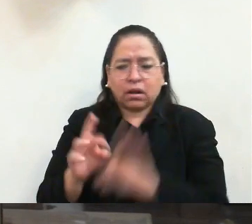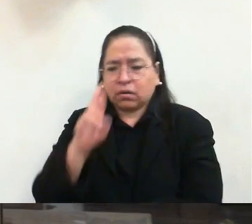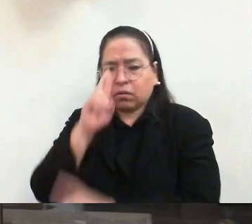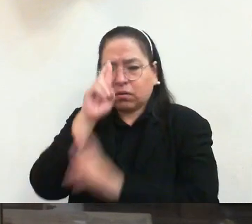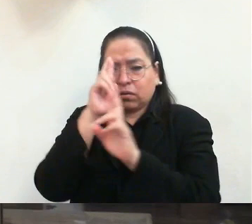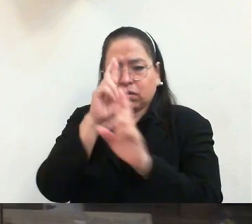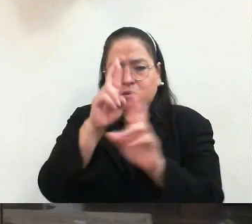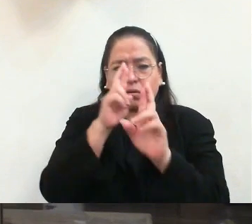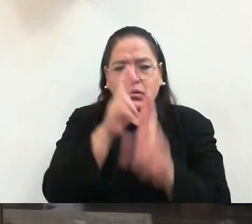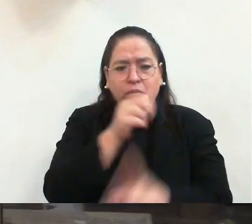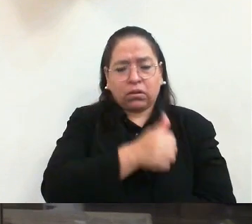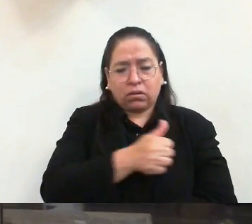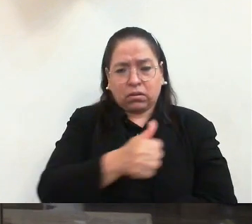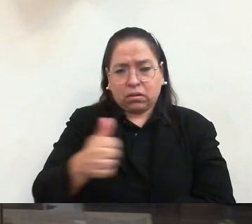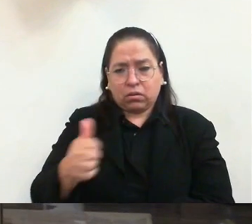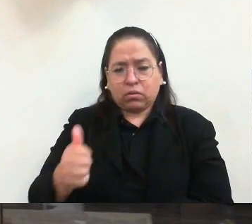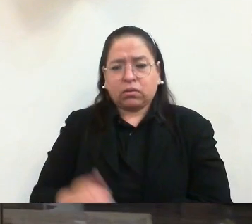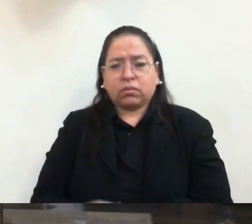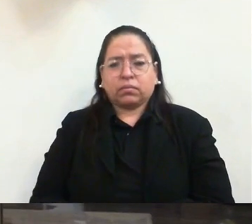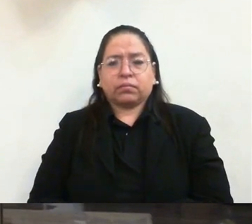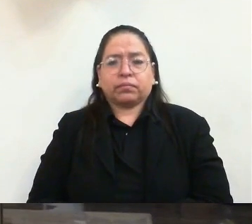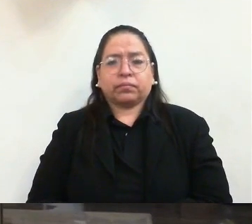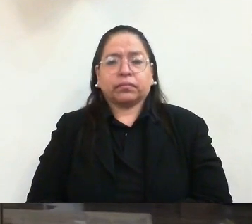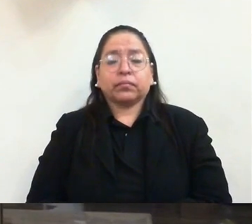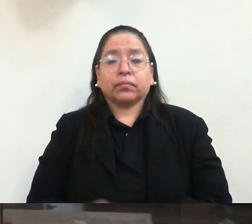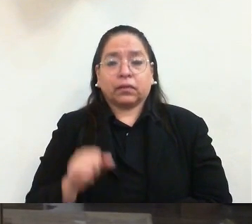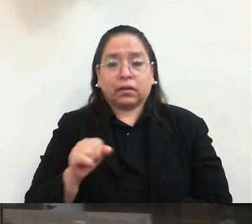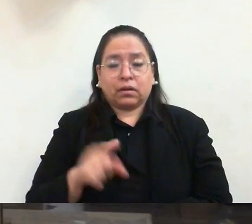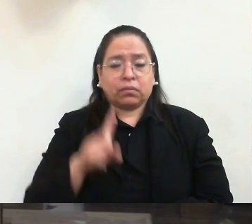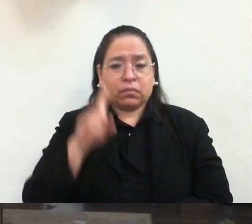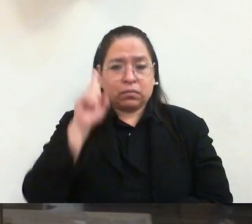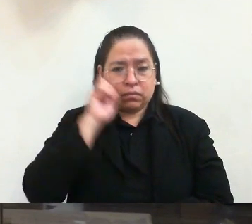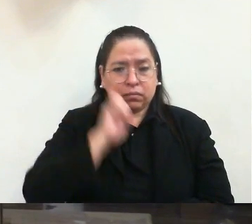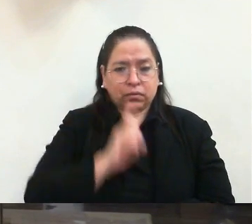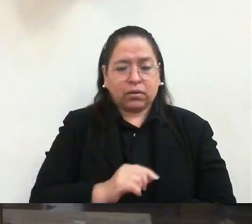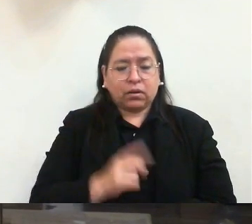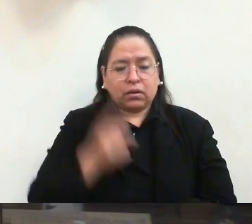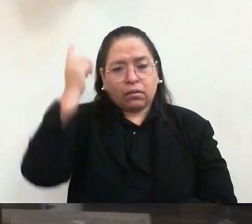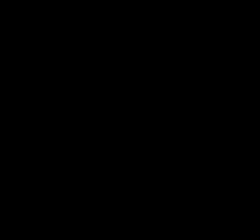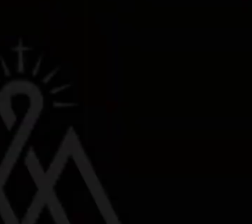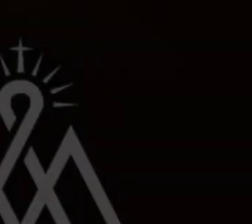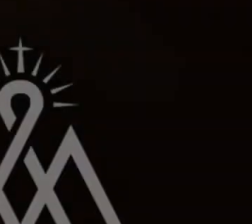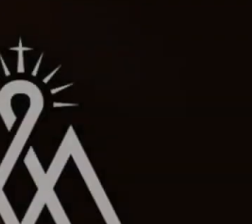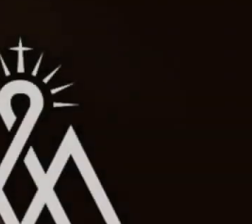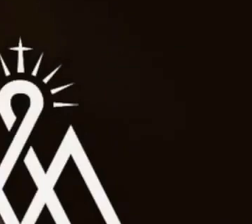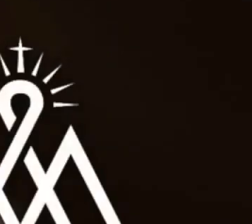especial a cada mujer que dios nos bendiga